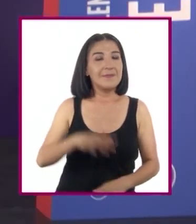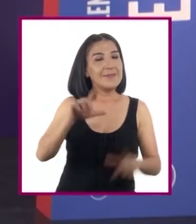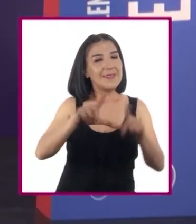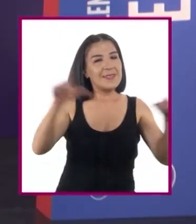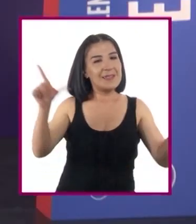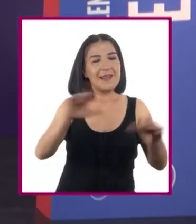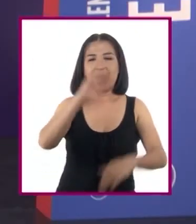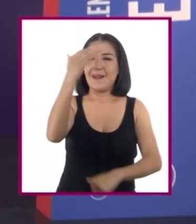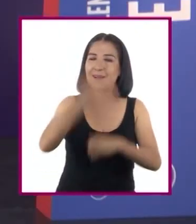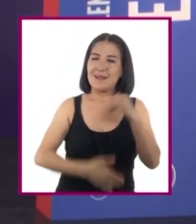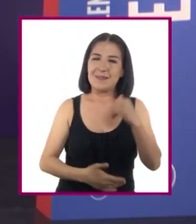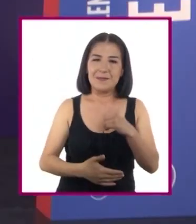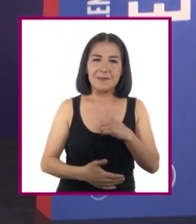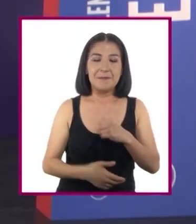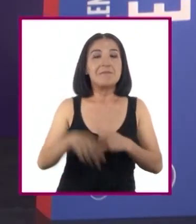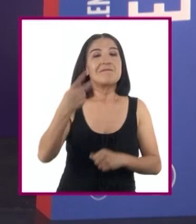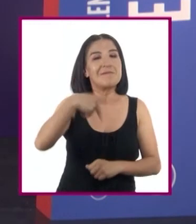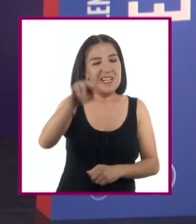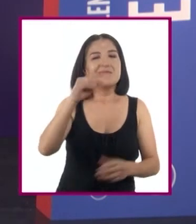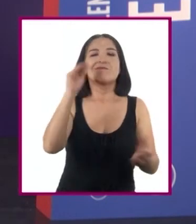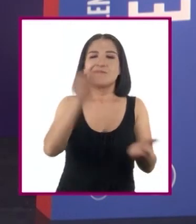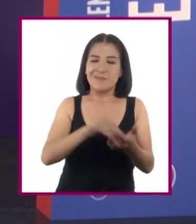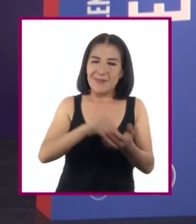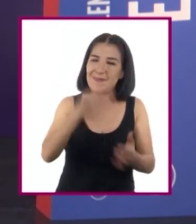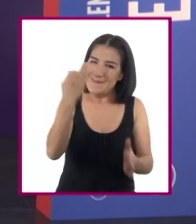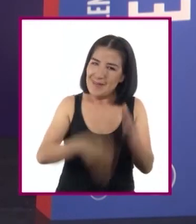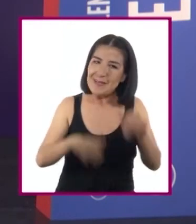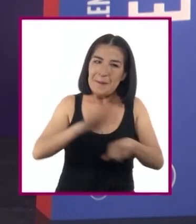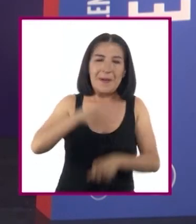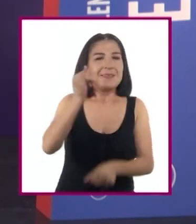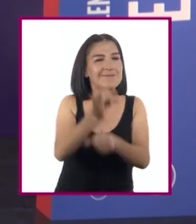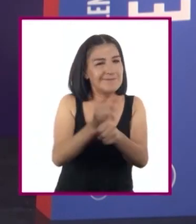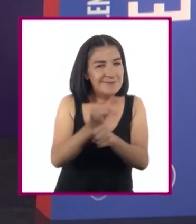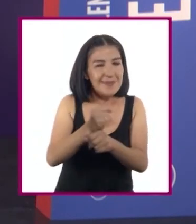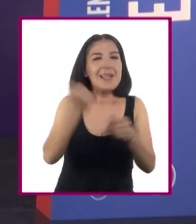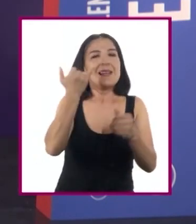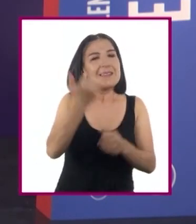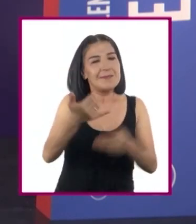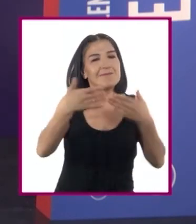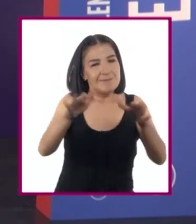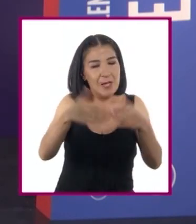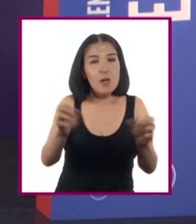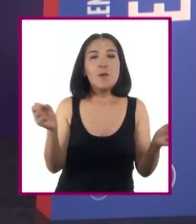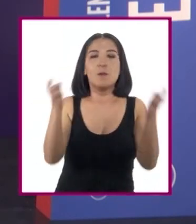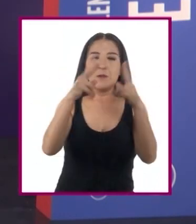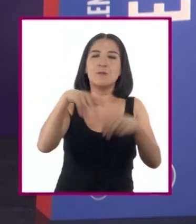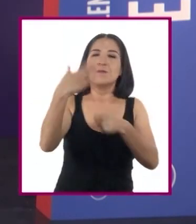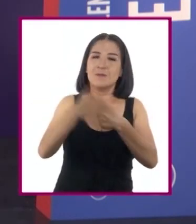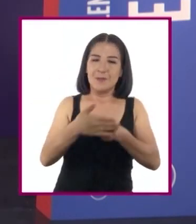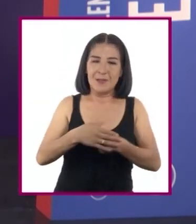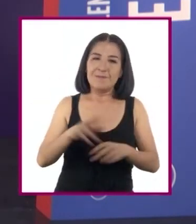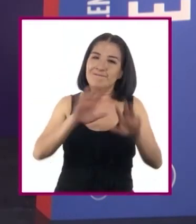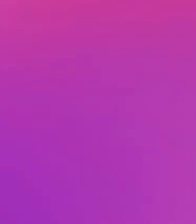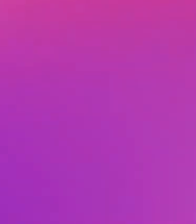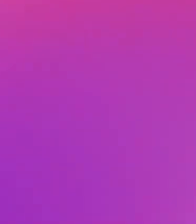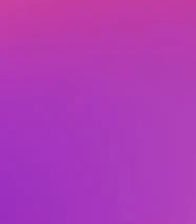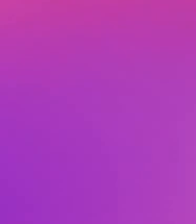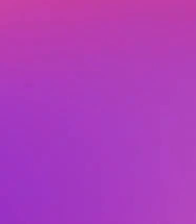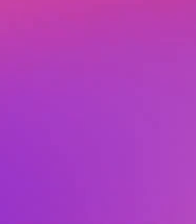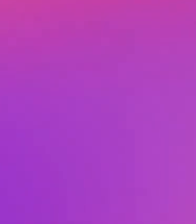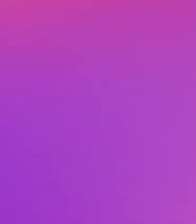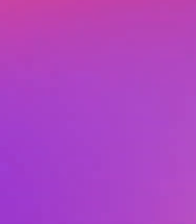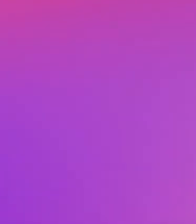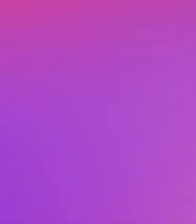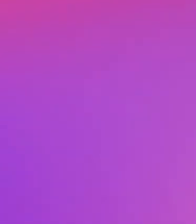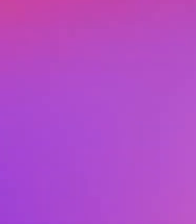Listo, terminamos. Pero aún nos queda mucho por explorar y descubrir. Así que nos vemos pronto. Hasta la próxima. Si